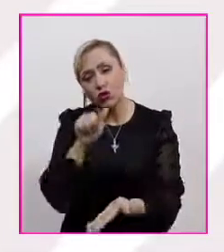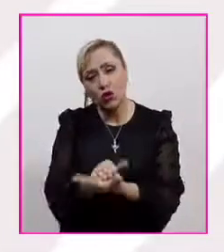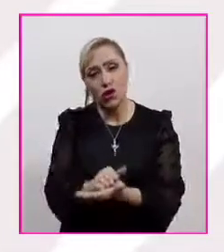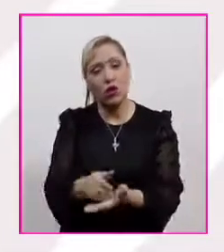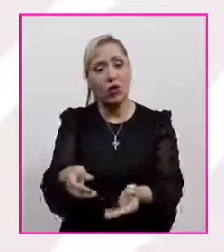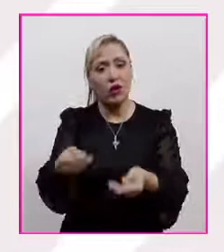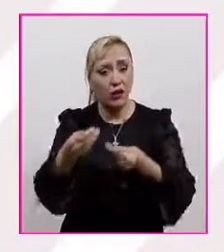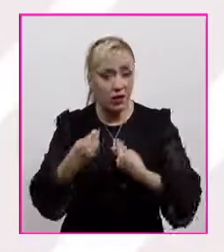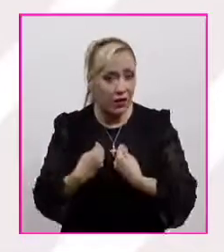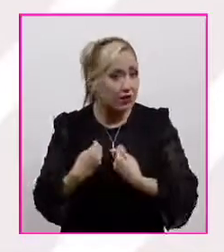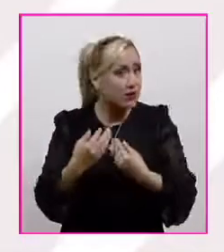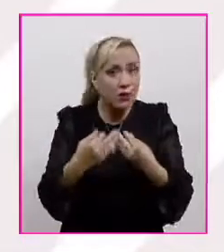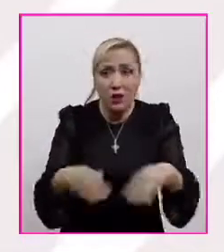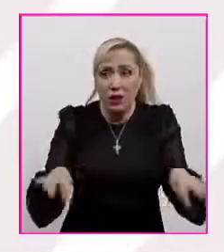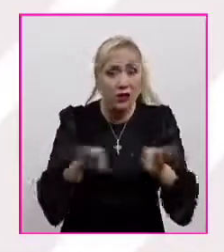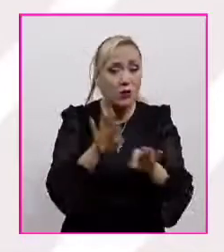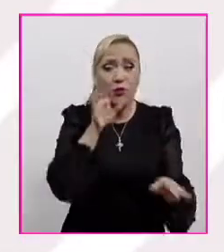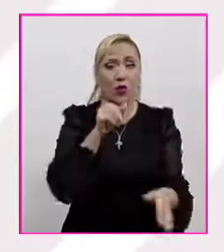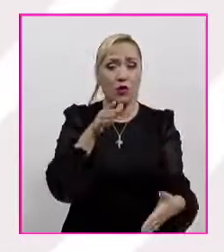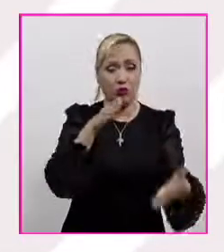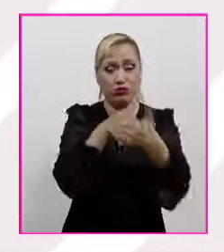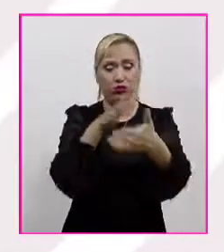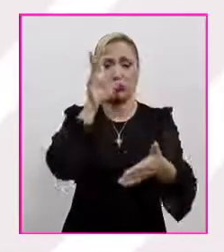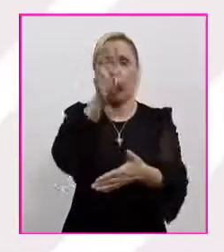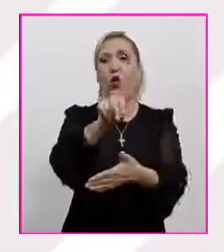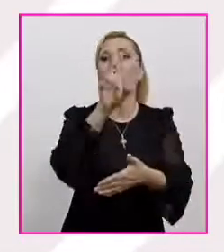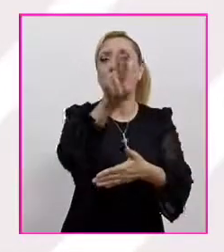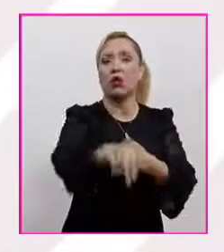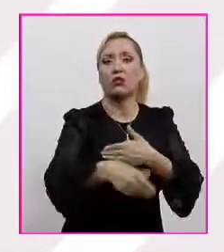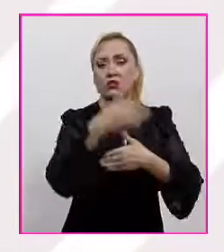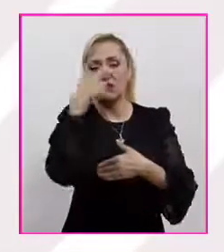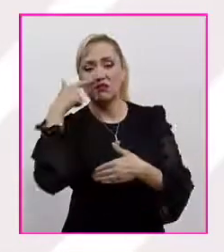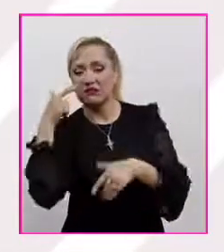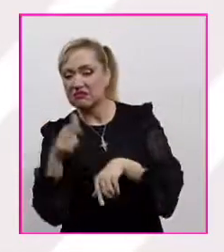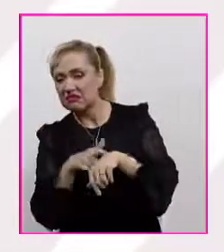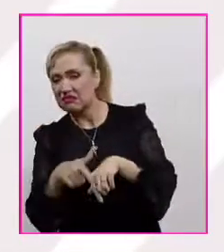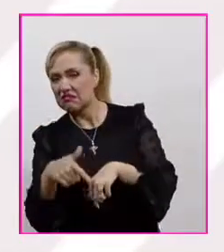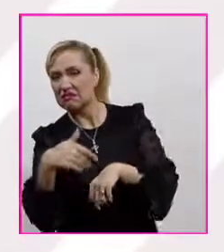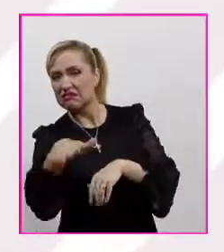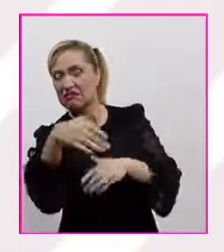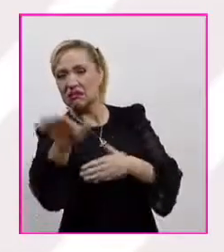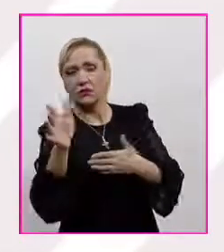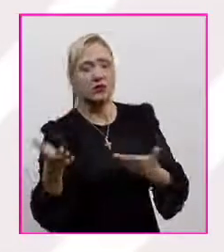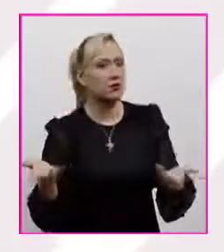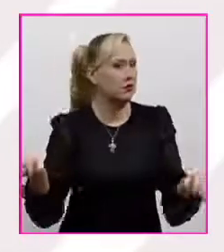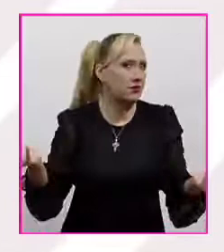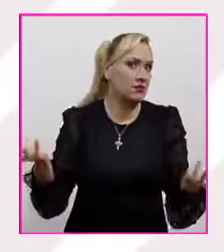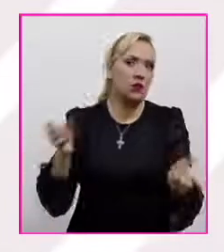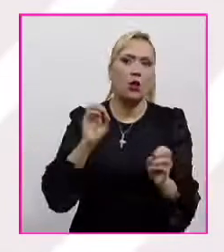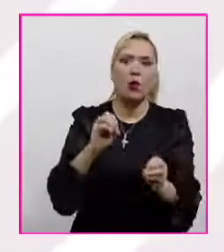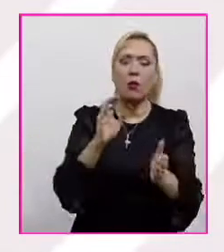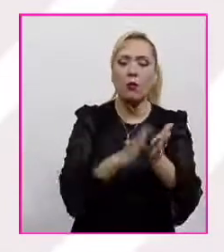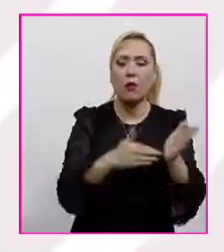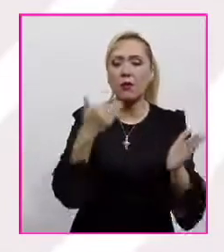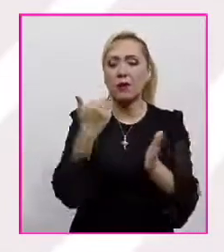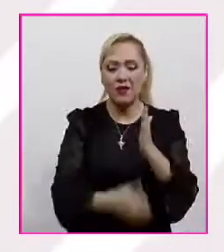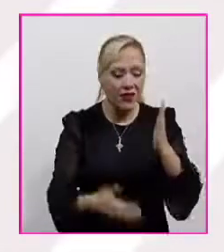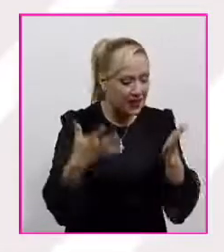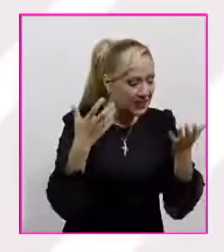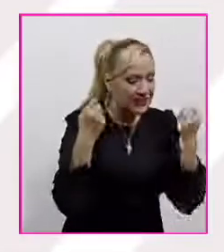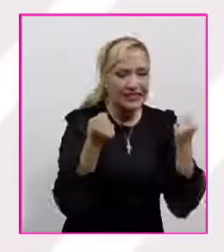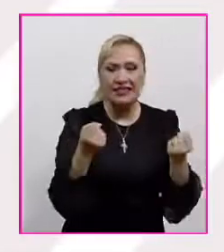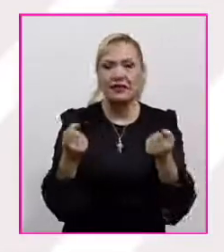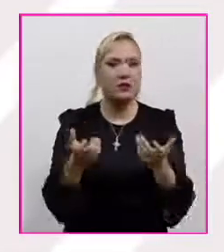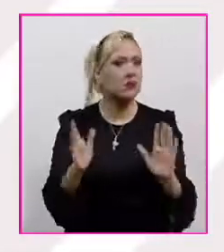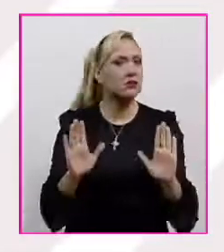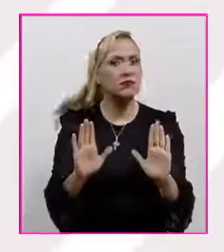y que no podemos poner estas barreras por prejuicios, pero mucho menos por falta de algún tipo de documento. Los derechos humanos no